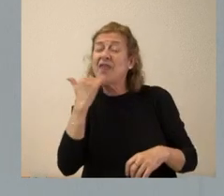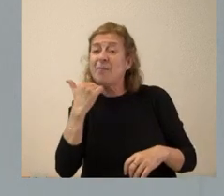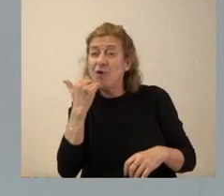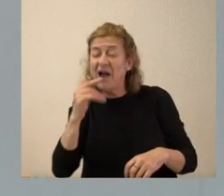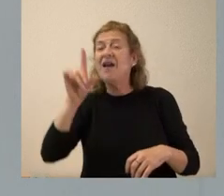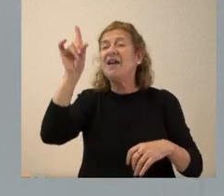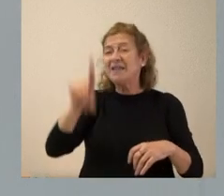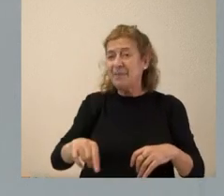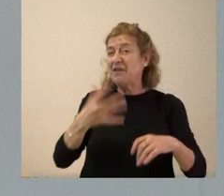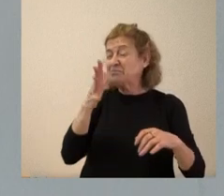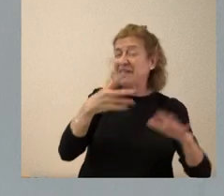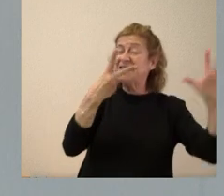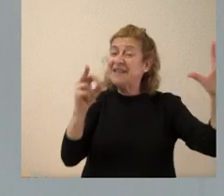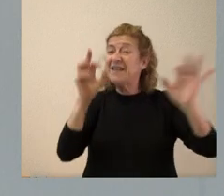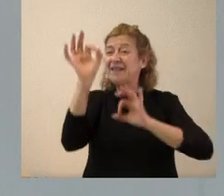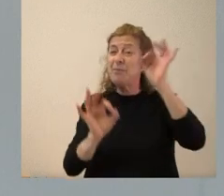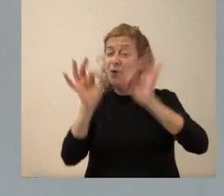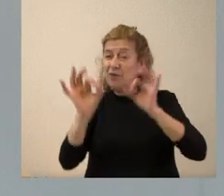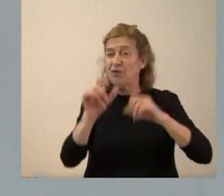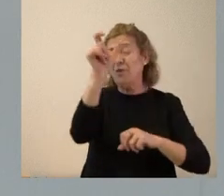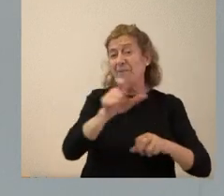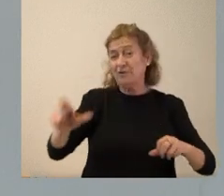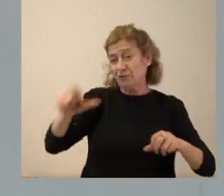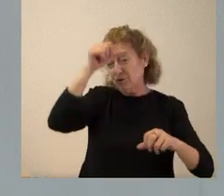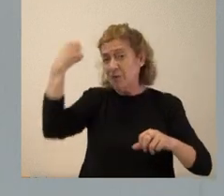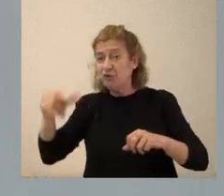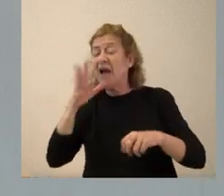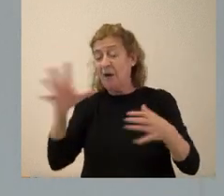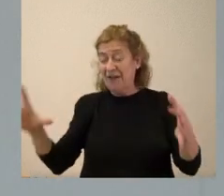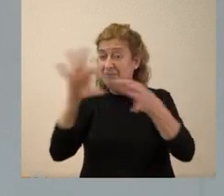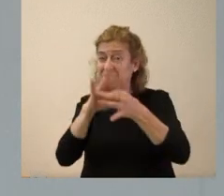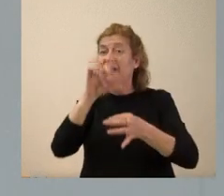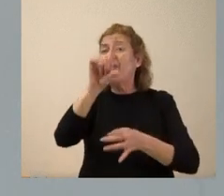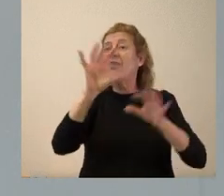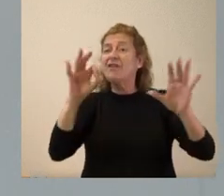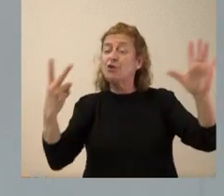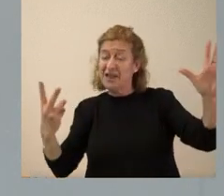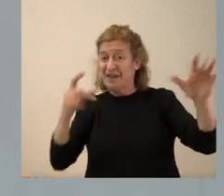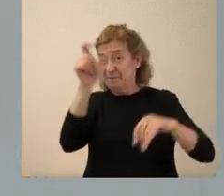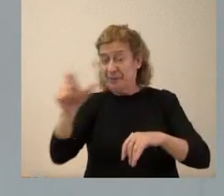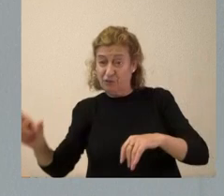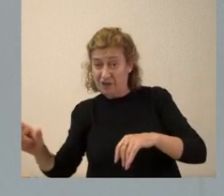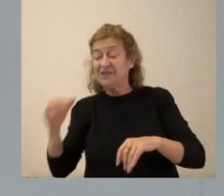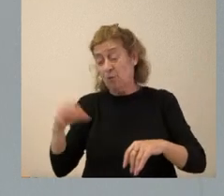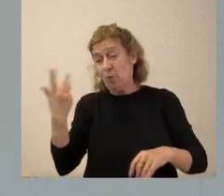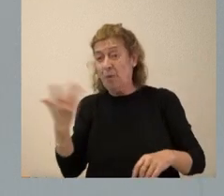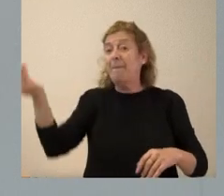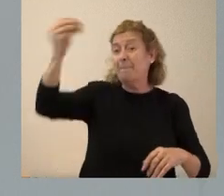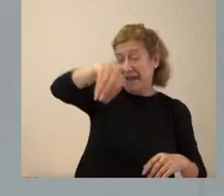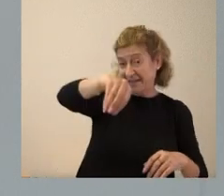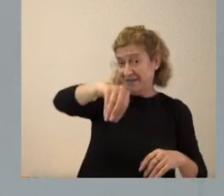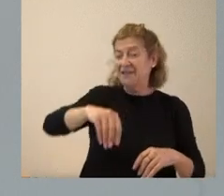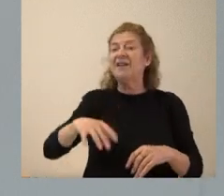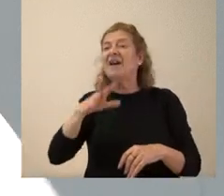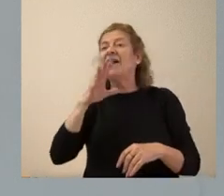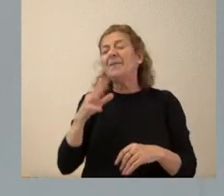de un 70% de la plantilla relación con los 107 profesionales que actualmente desempeñan su labor en la residencia de los